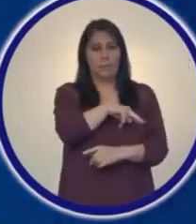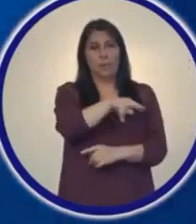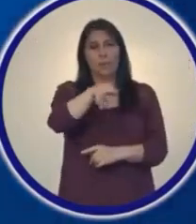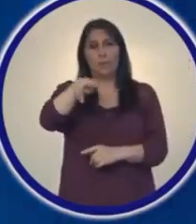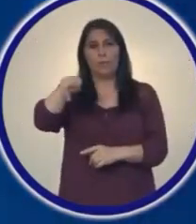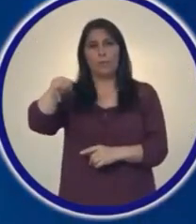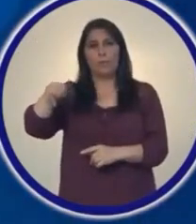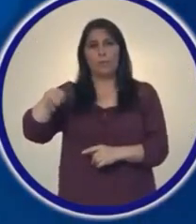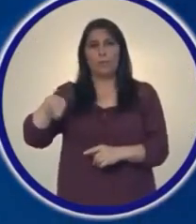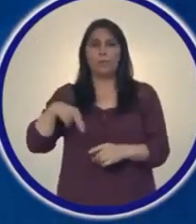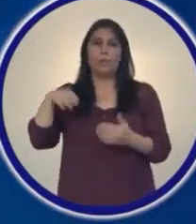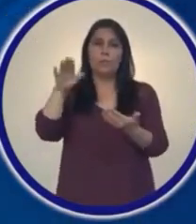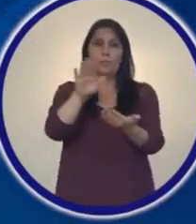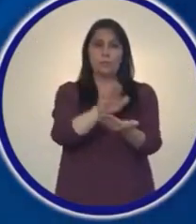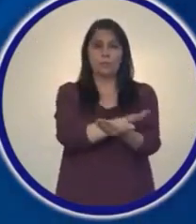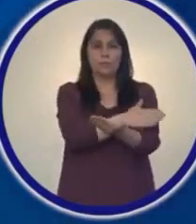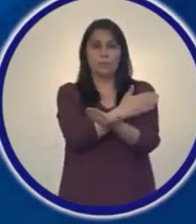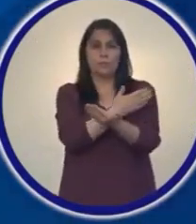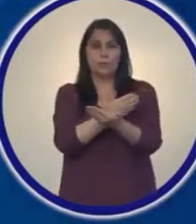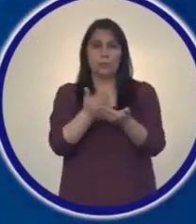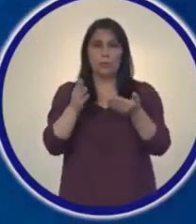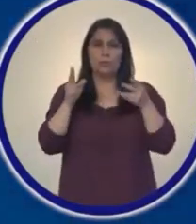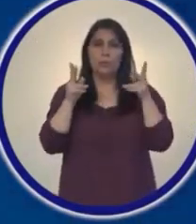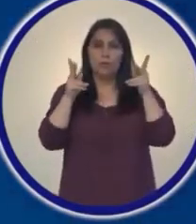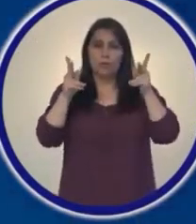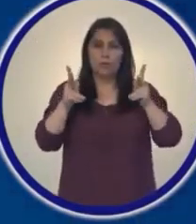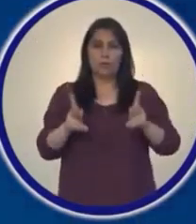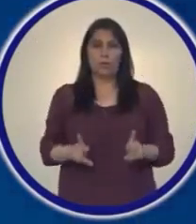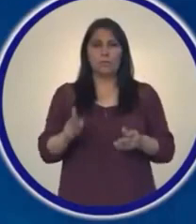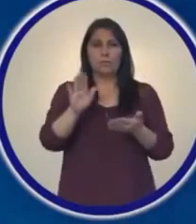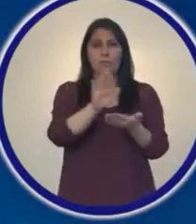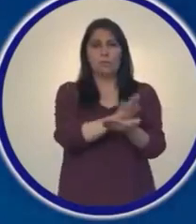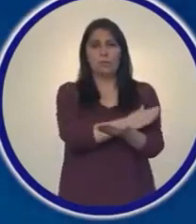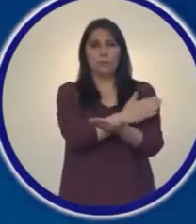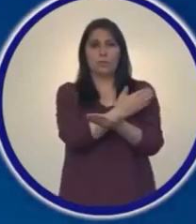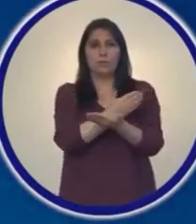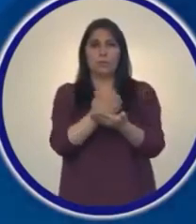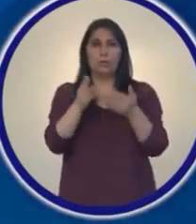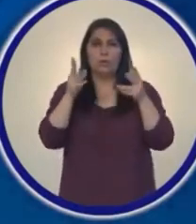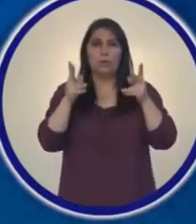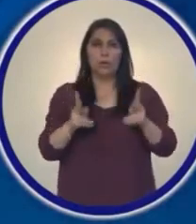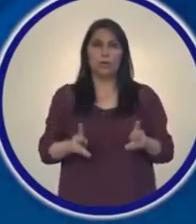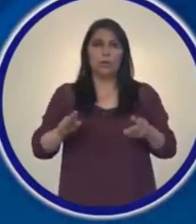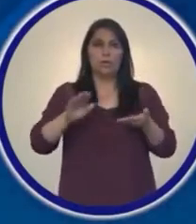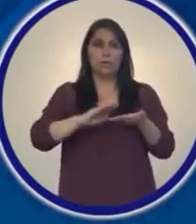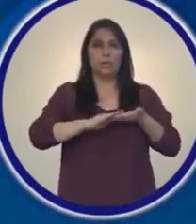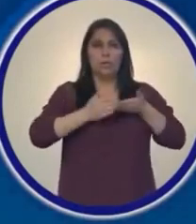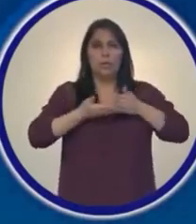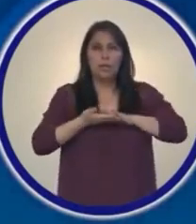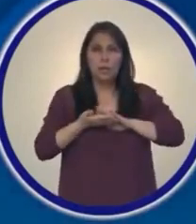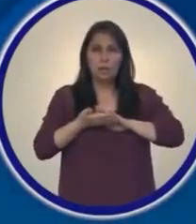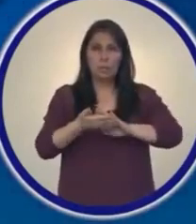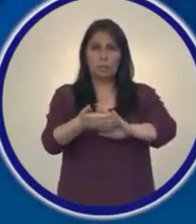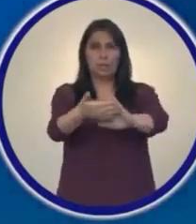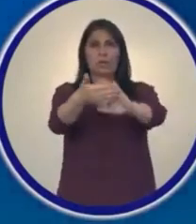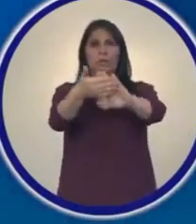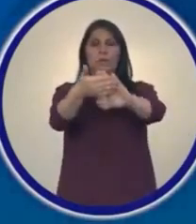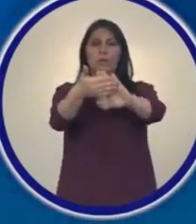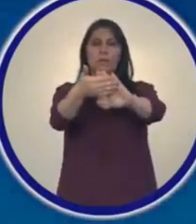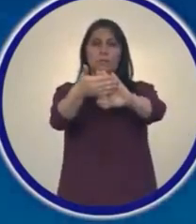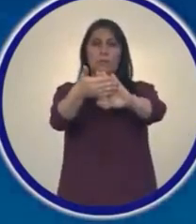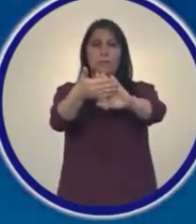Libertad somos los cantores los cantores de